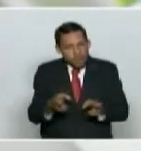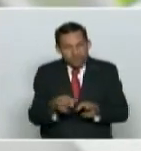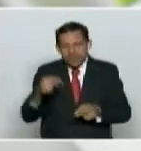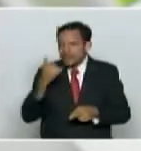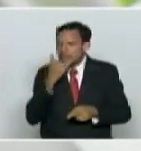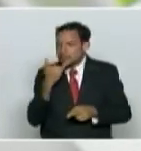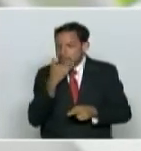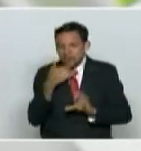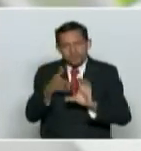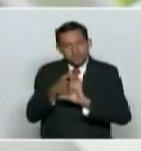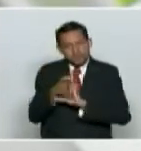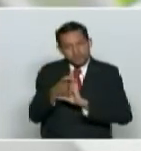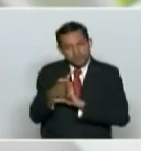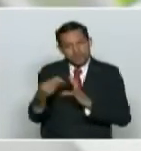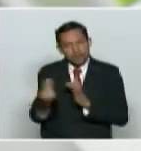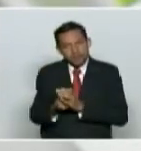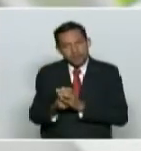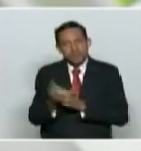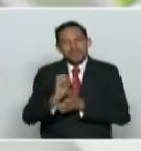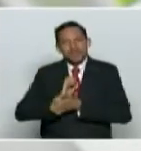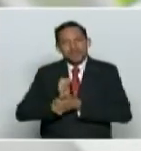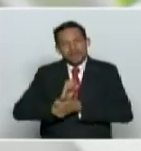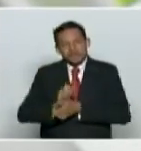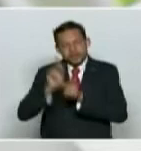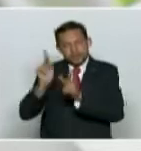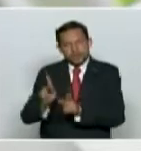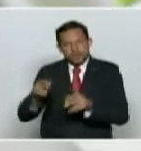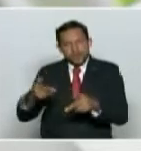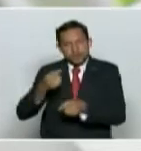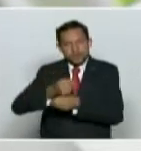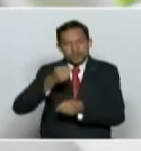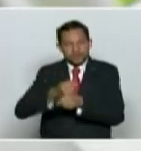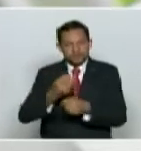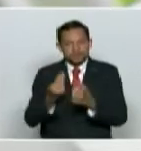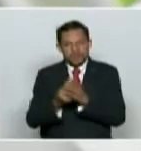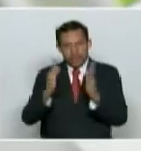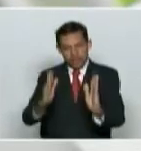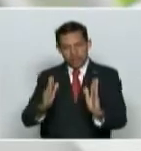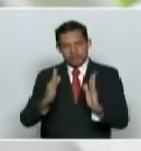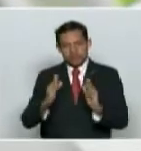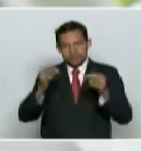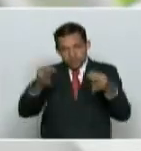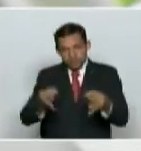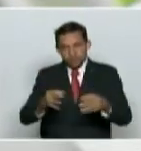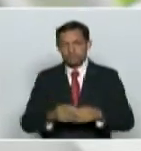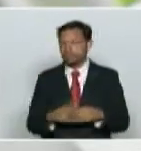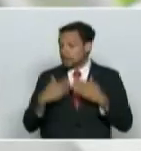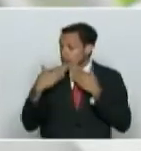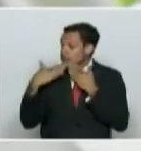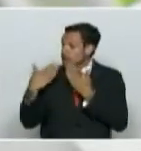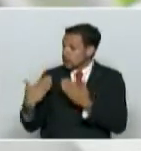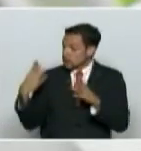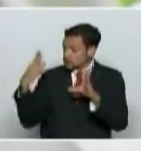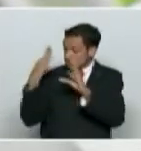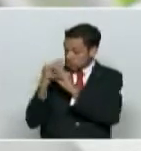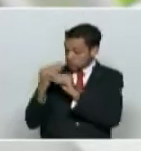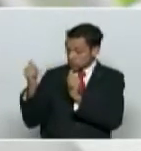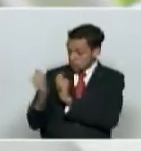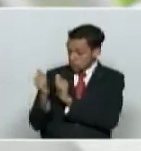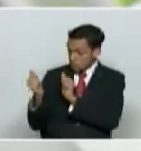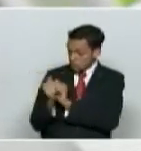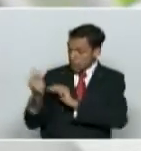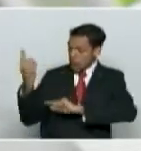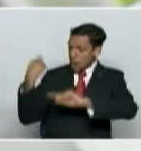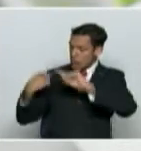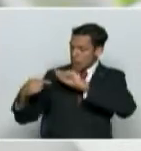lo nuevo en Close Up y nada. Pues síganos en nuestras redes sociales y pendientes de todo lo nuevo. Bueno, Andrea, le agradecemos mucho y su presencia con nosotros en